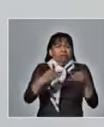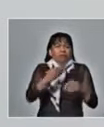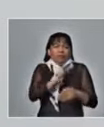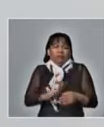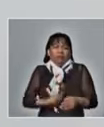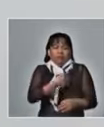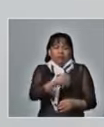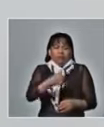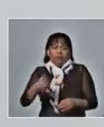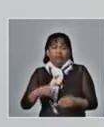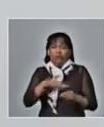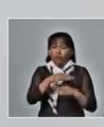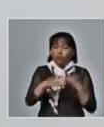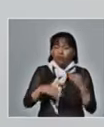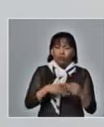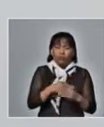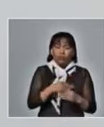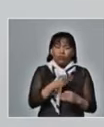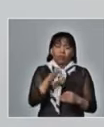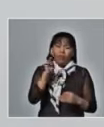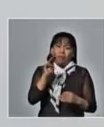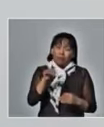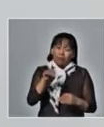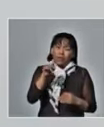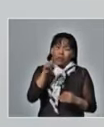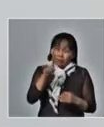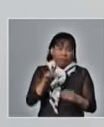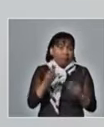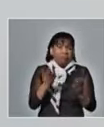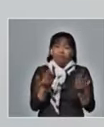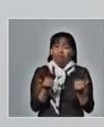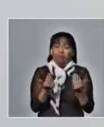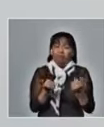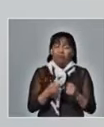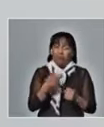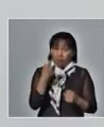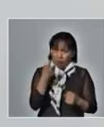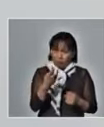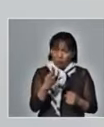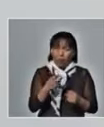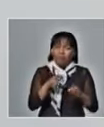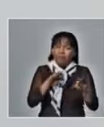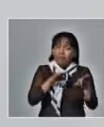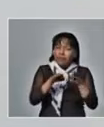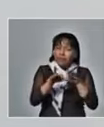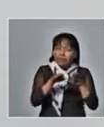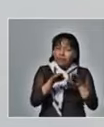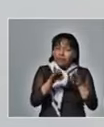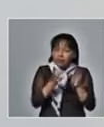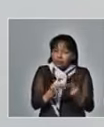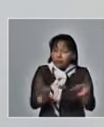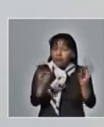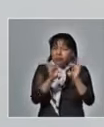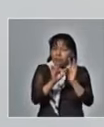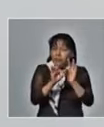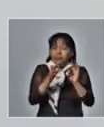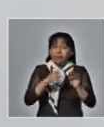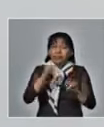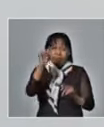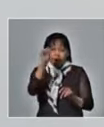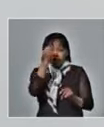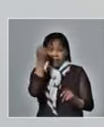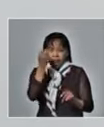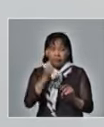No todos los municipios cuentan con Ministerio Público. Por eso vamos a trabajar de manera importante en adquirir tecnología